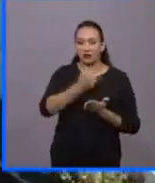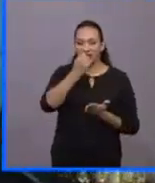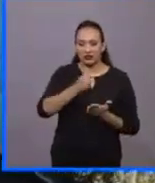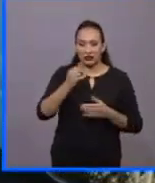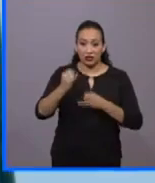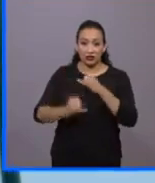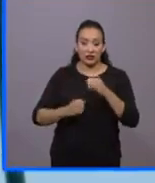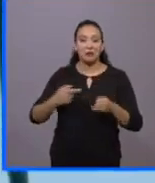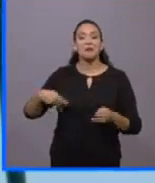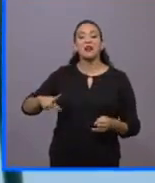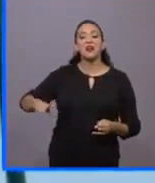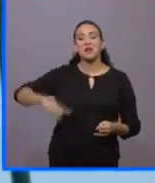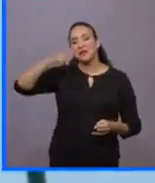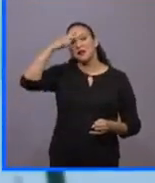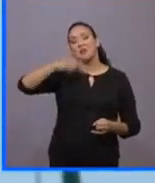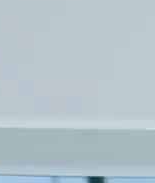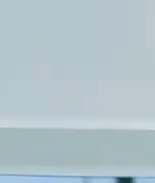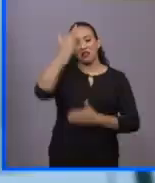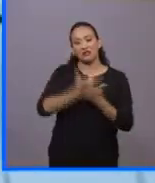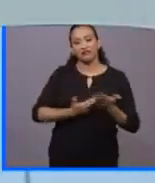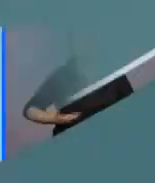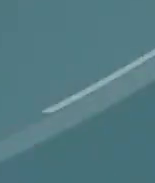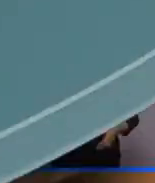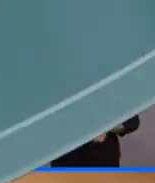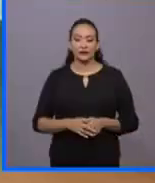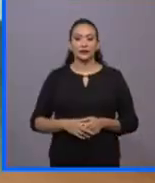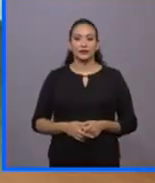la Corte Interamericana.